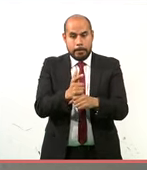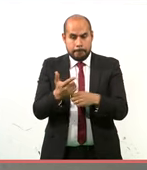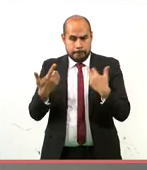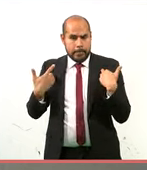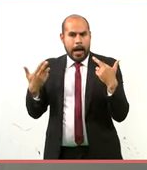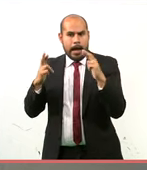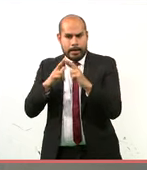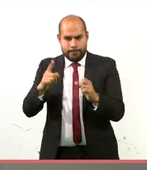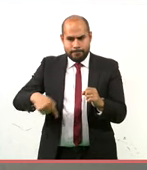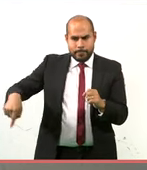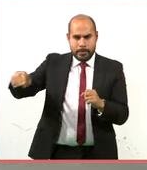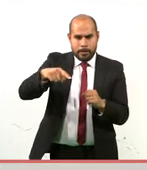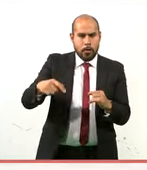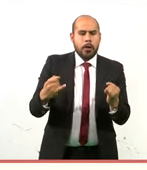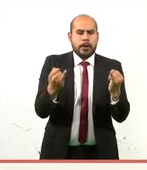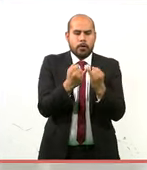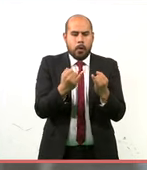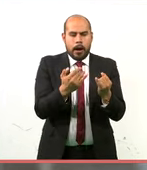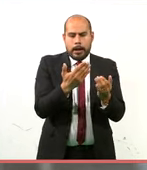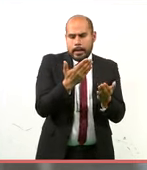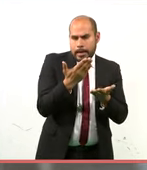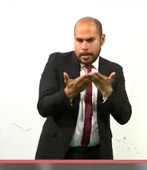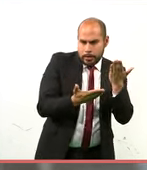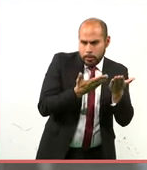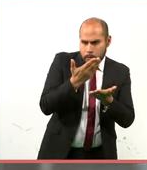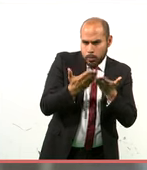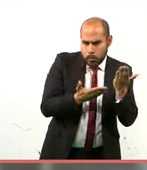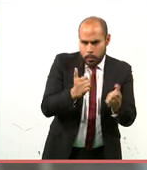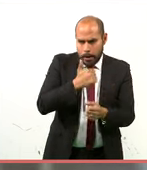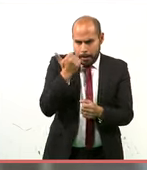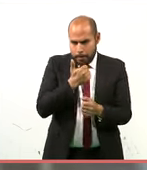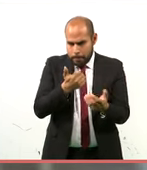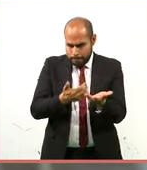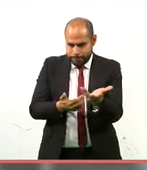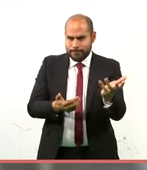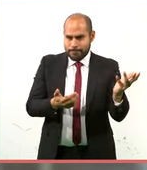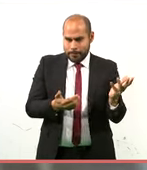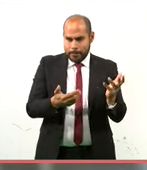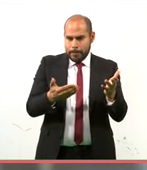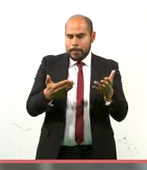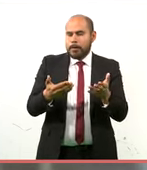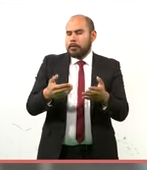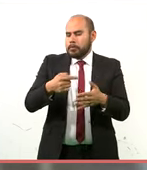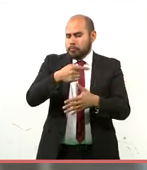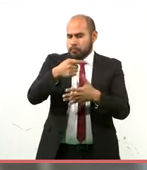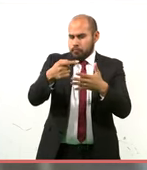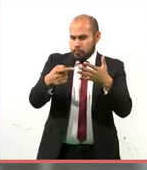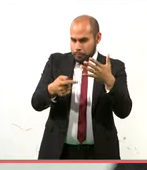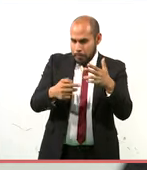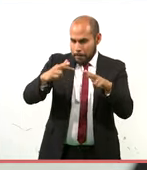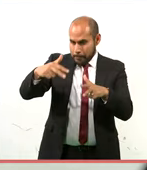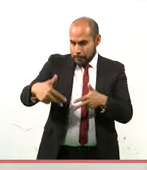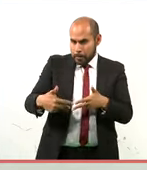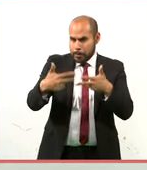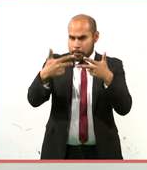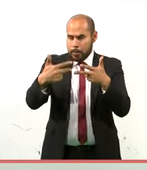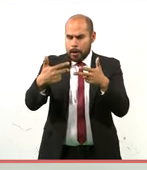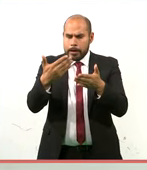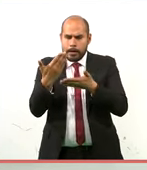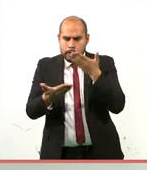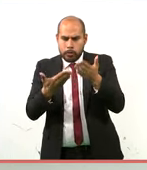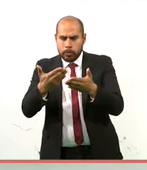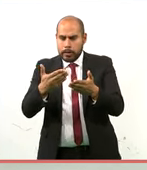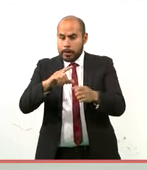el profesorado y el estudiantado. Otro proyecto relevante es la ampliación de la oferta de posgrados virtuales que responde a